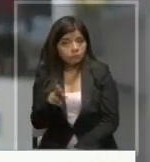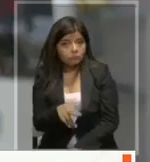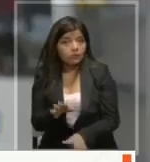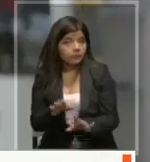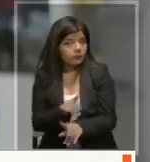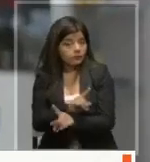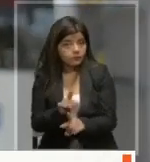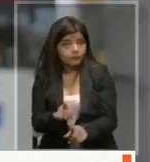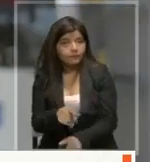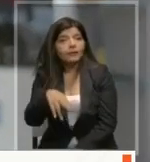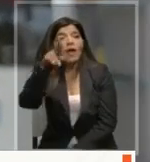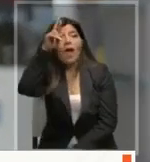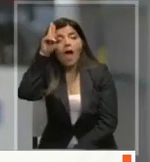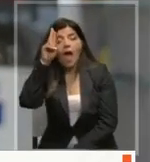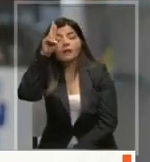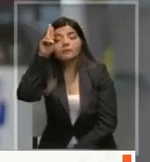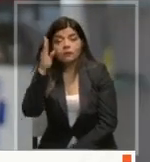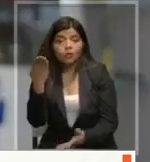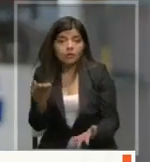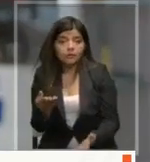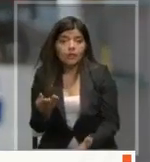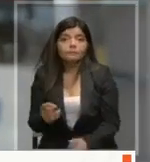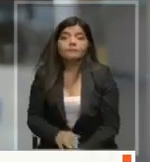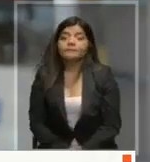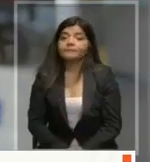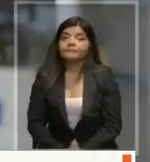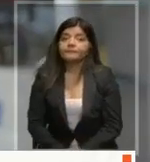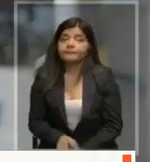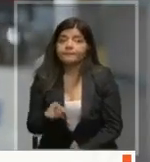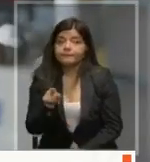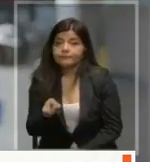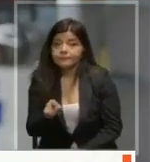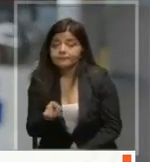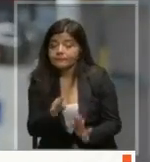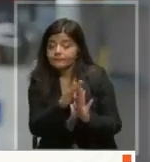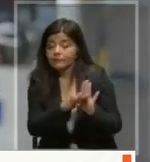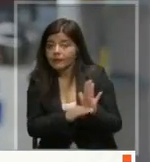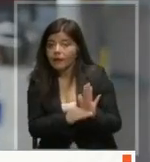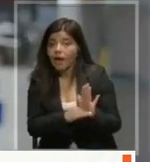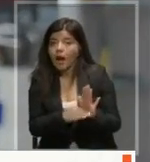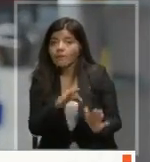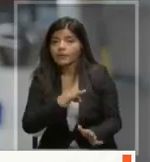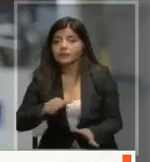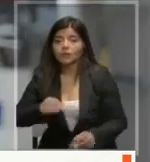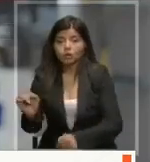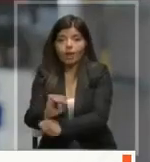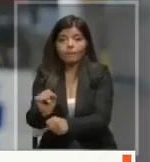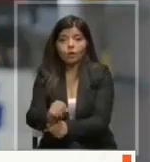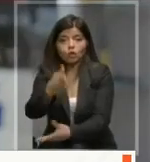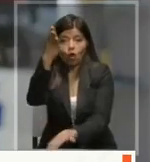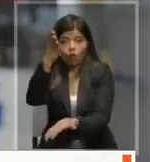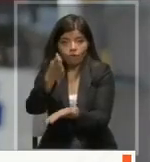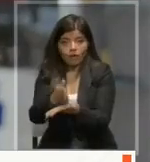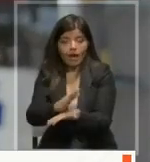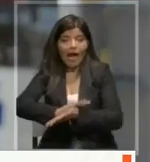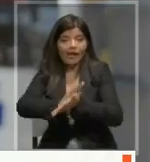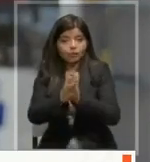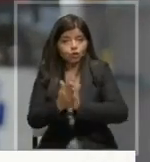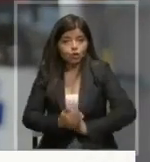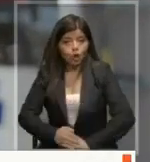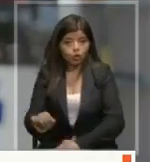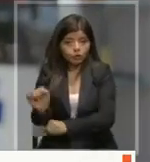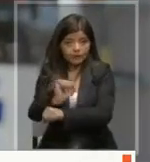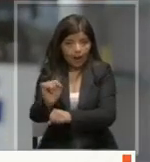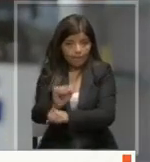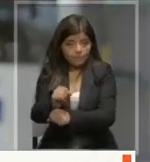recordar que los decretos del Ministerio de Transporte obligan a todo el transporte